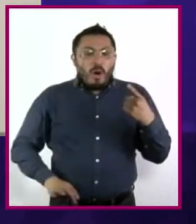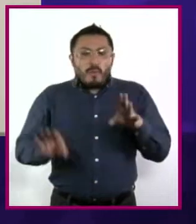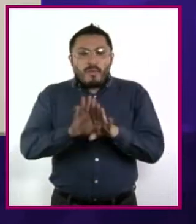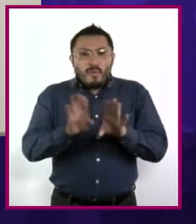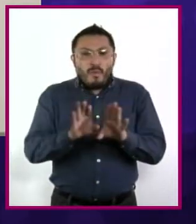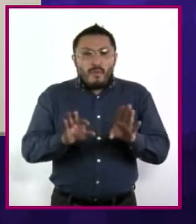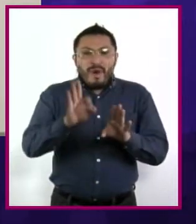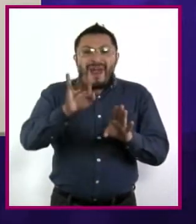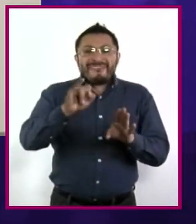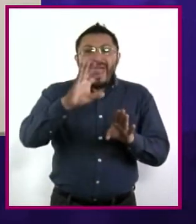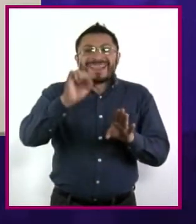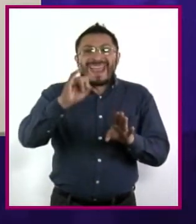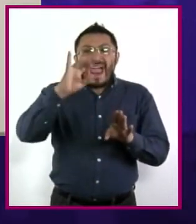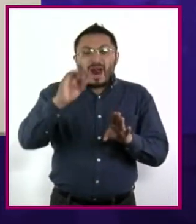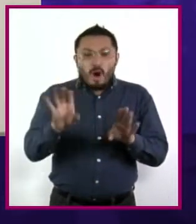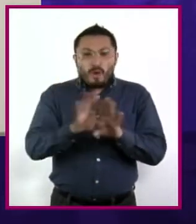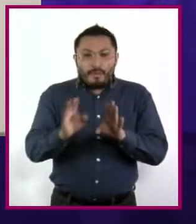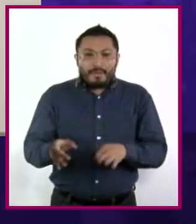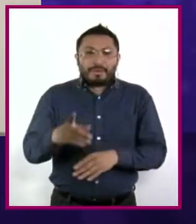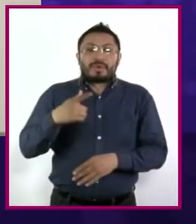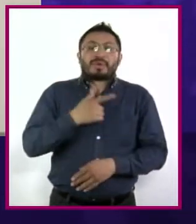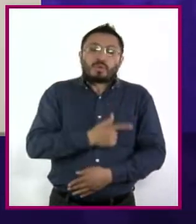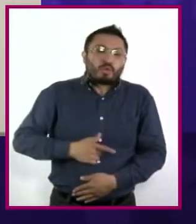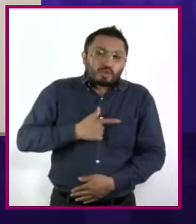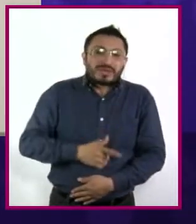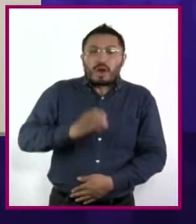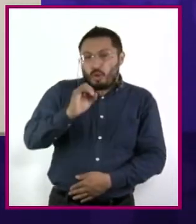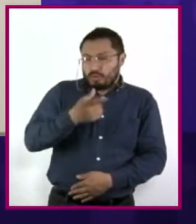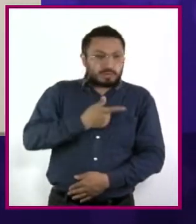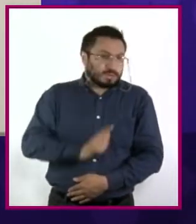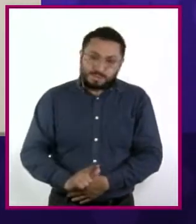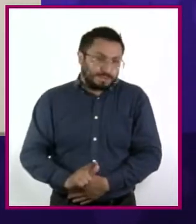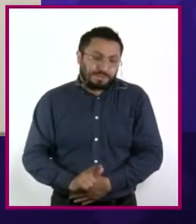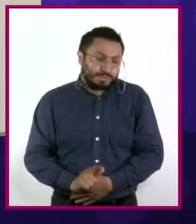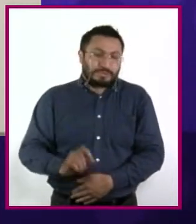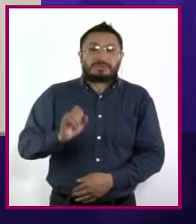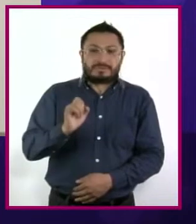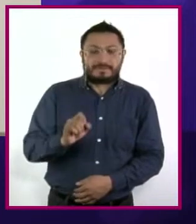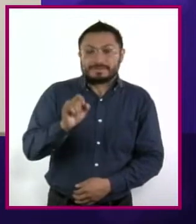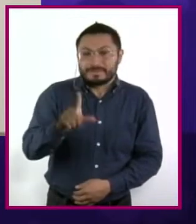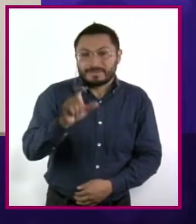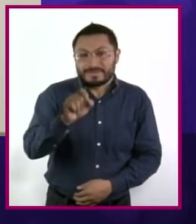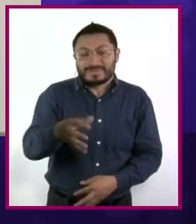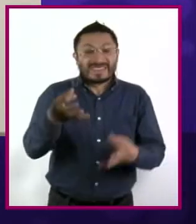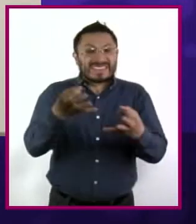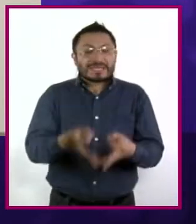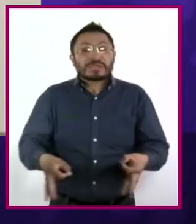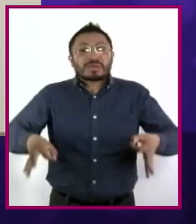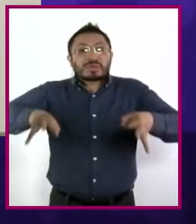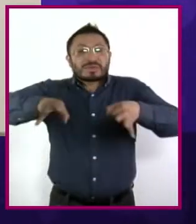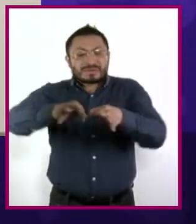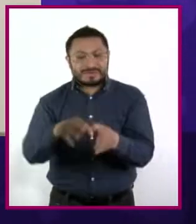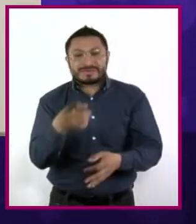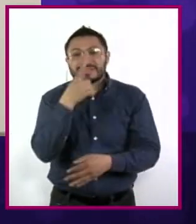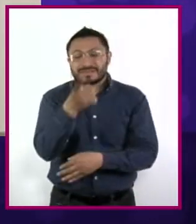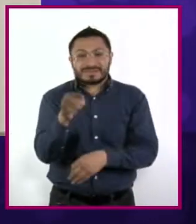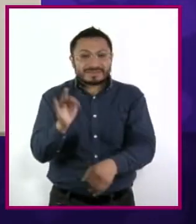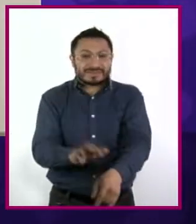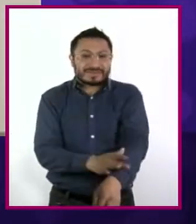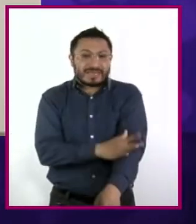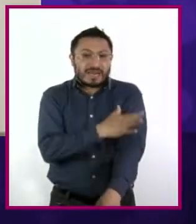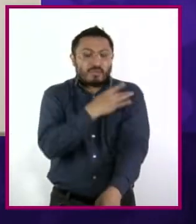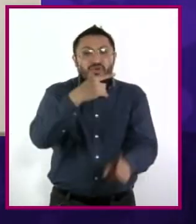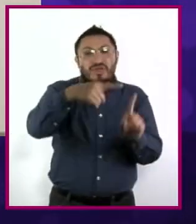que nos hacen sentir placer o displacer. Ahora bien, también es importante mencionar que las emociones positivas